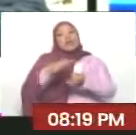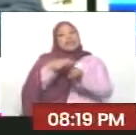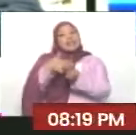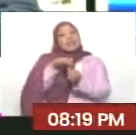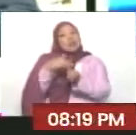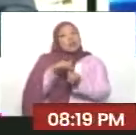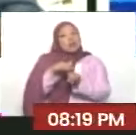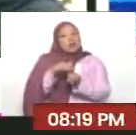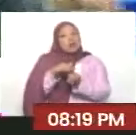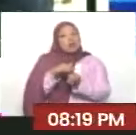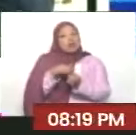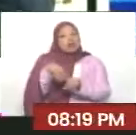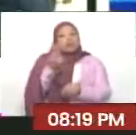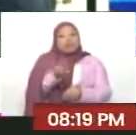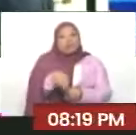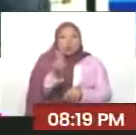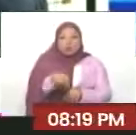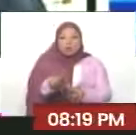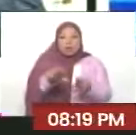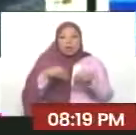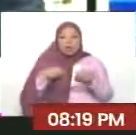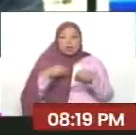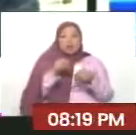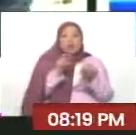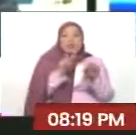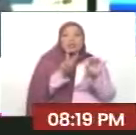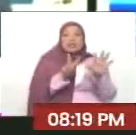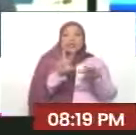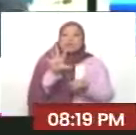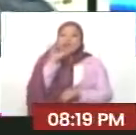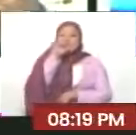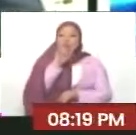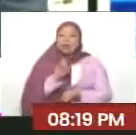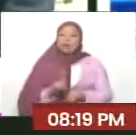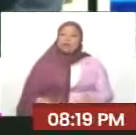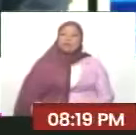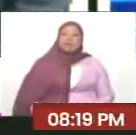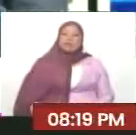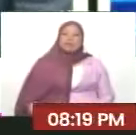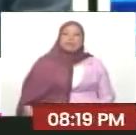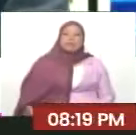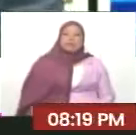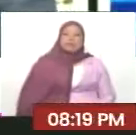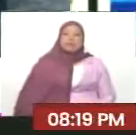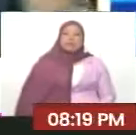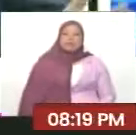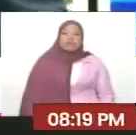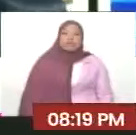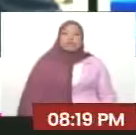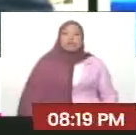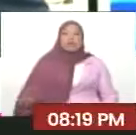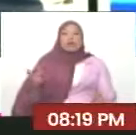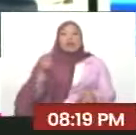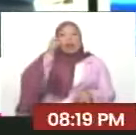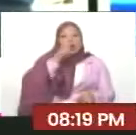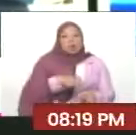situación. Jamás se ha aceptado en 75 años. El pueblo en referéndum lo